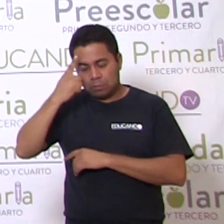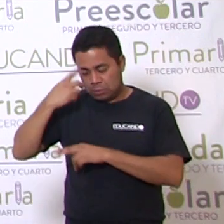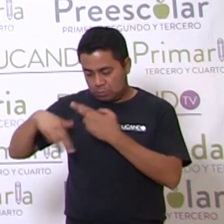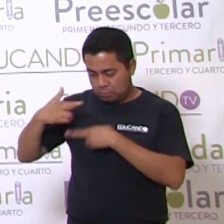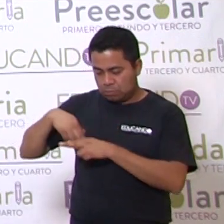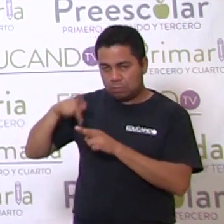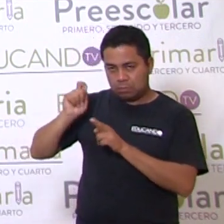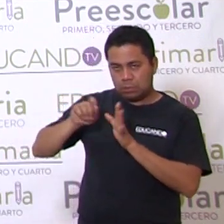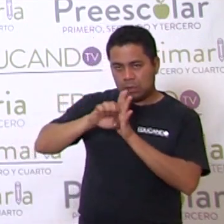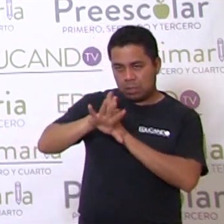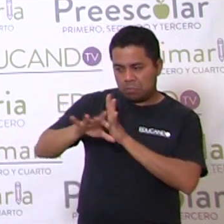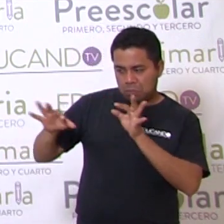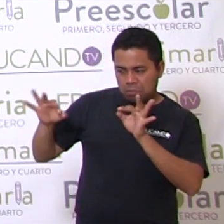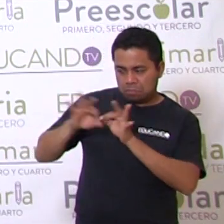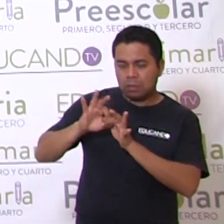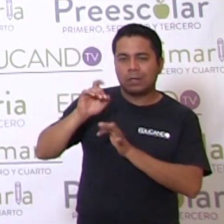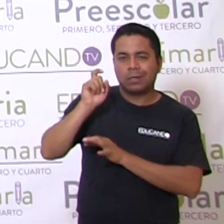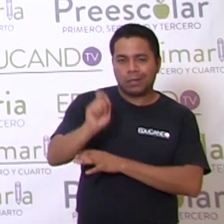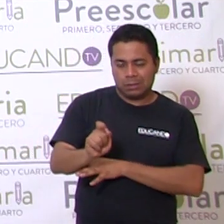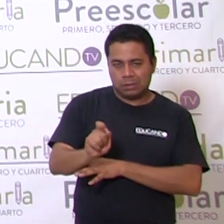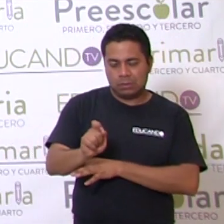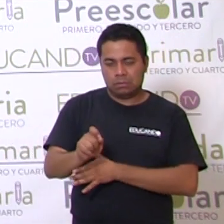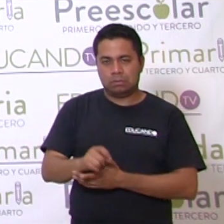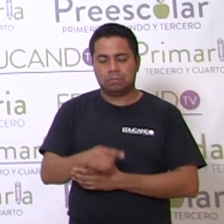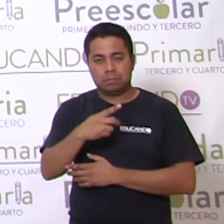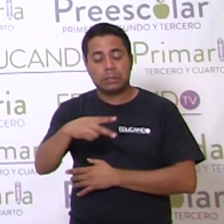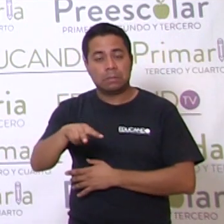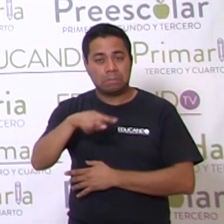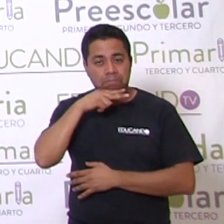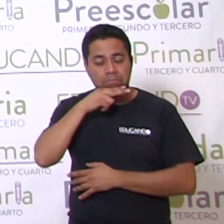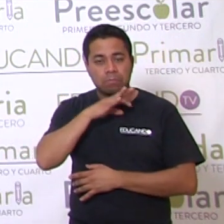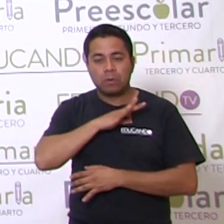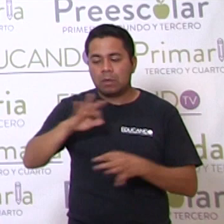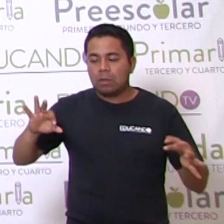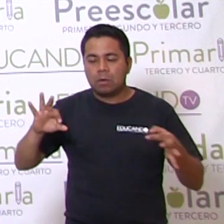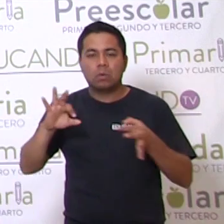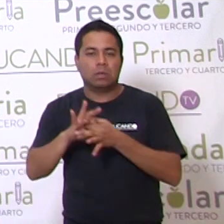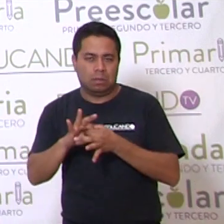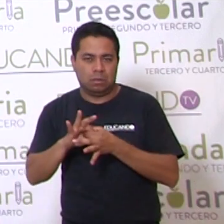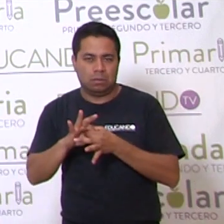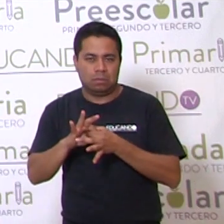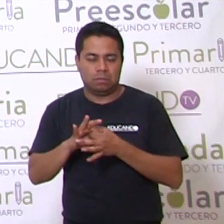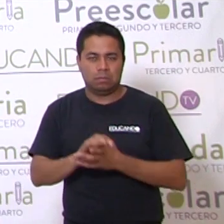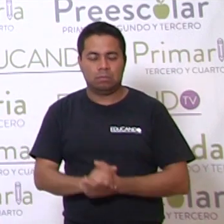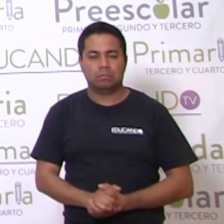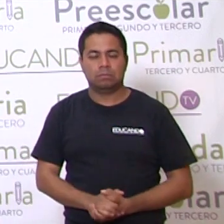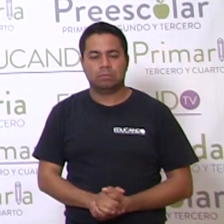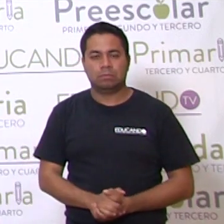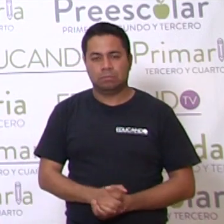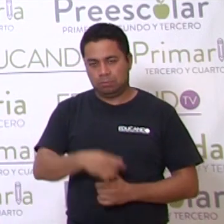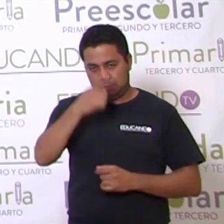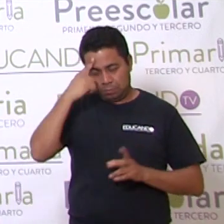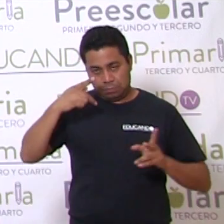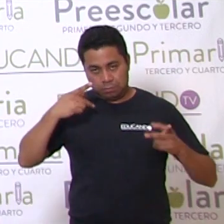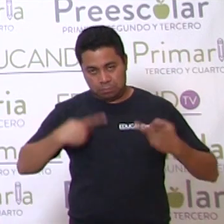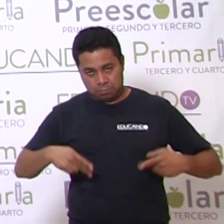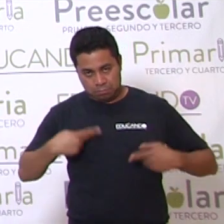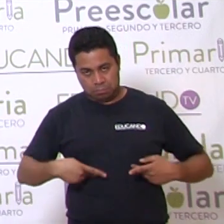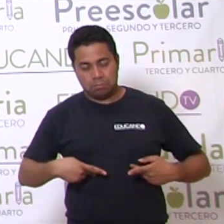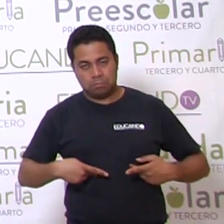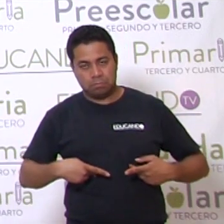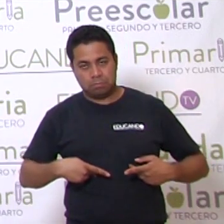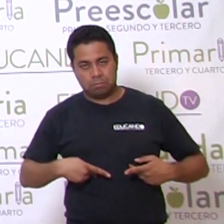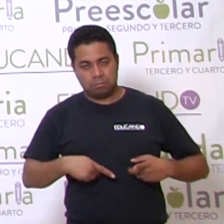el ejemplo, van a unir, bien, el sujeto,